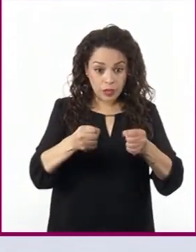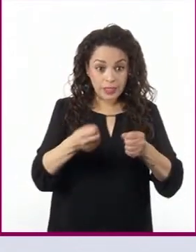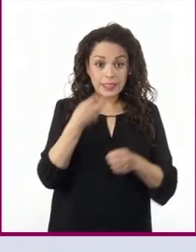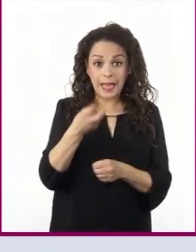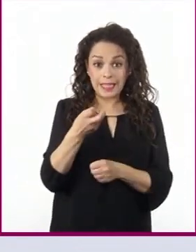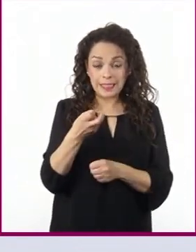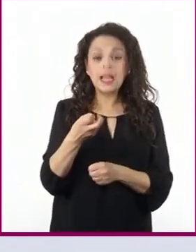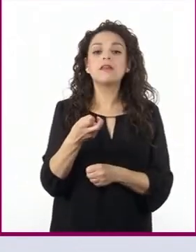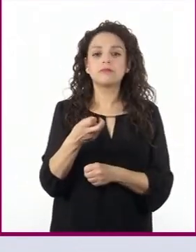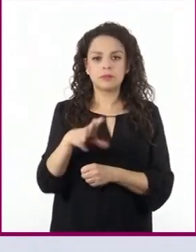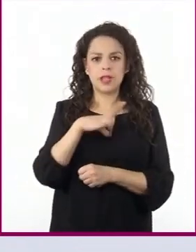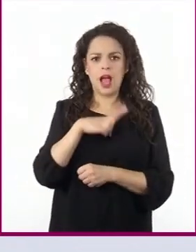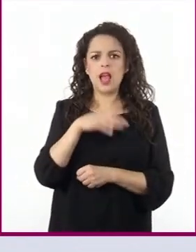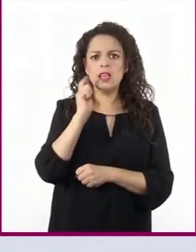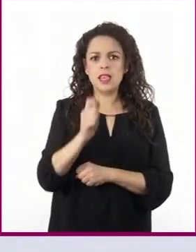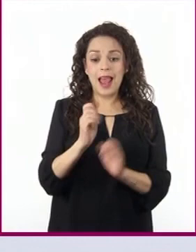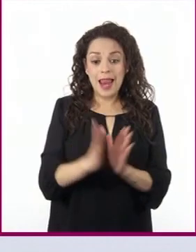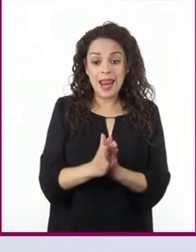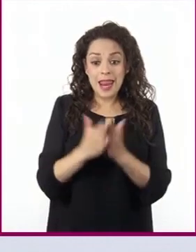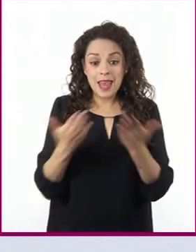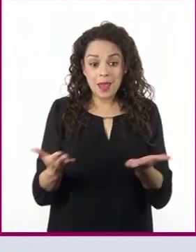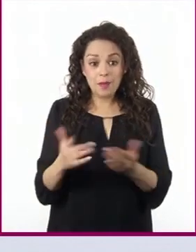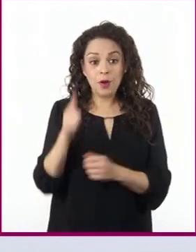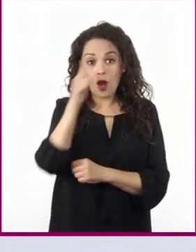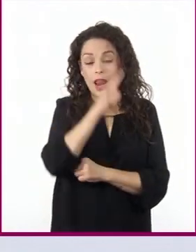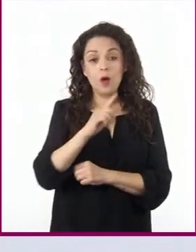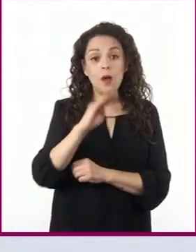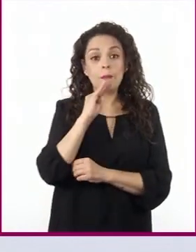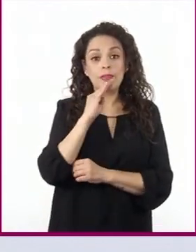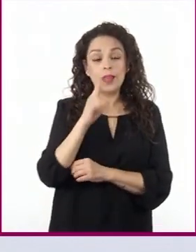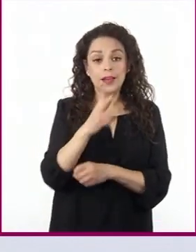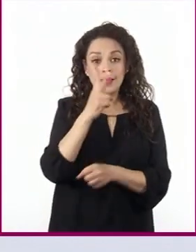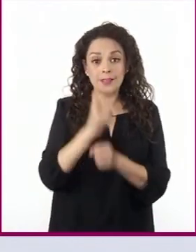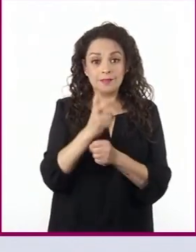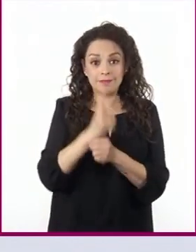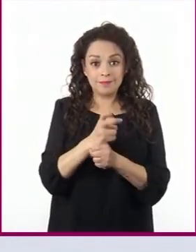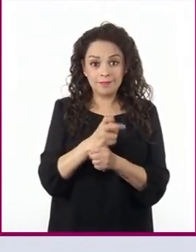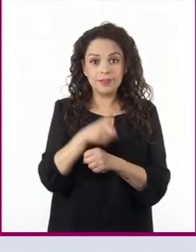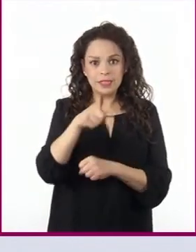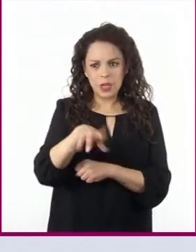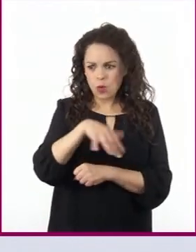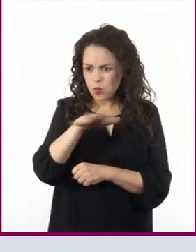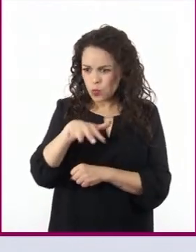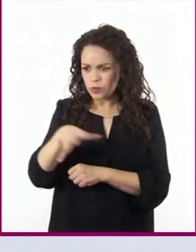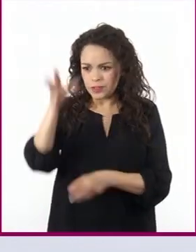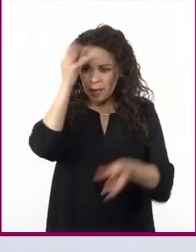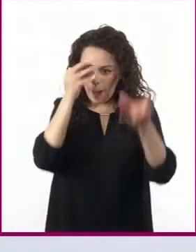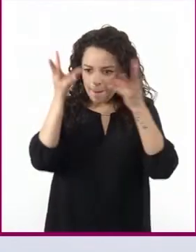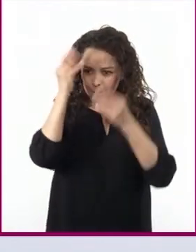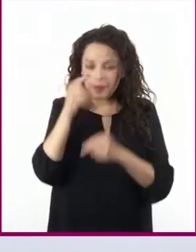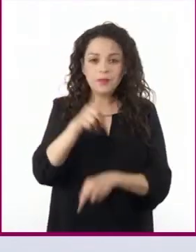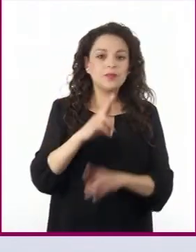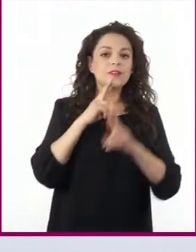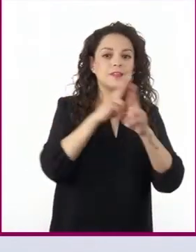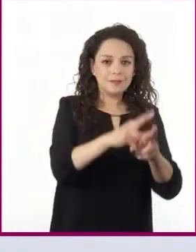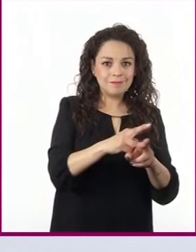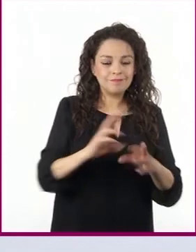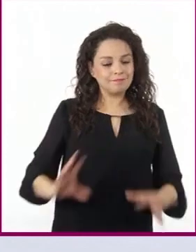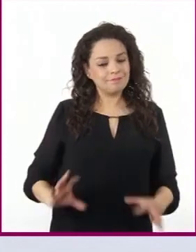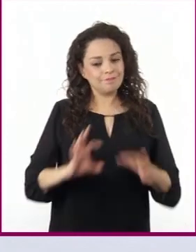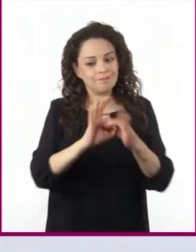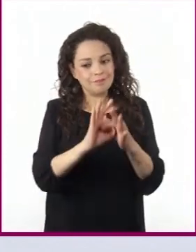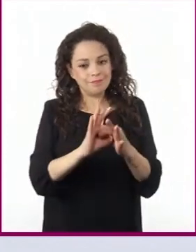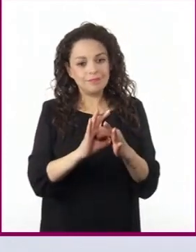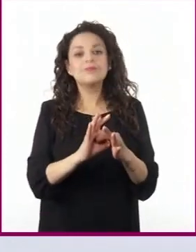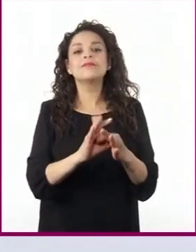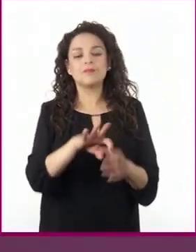trabajado, cuentan con el apoyo de sus libros de Lengua Materna 2. Busquen el aprendizaje esperado, respondan y vinculen las